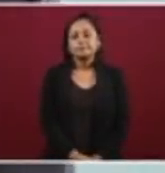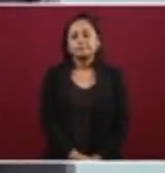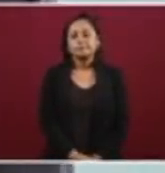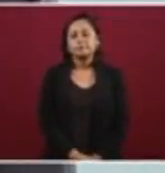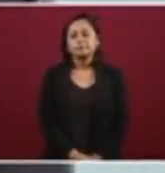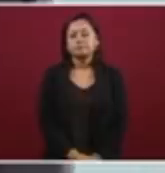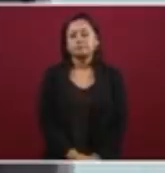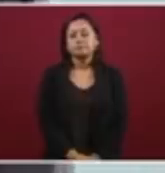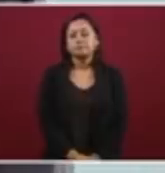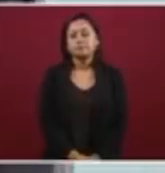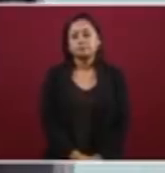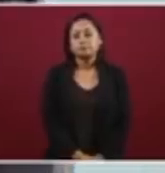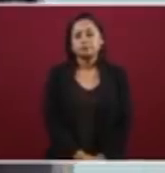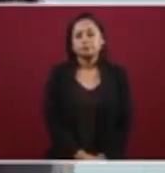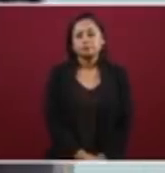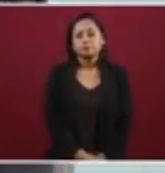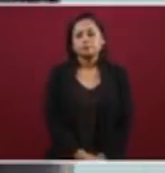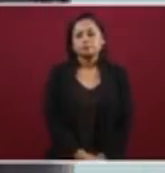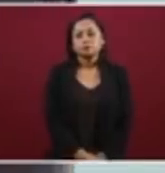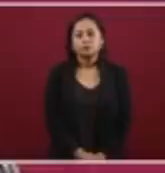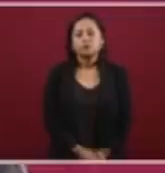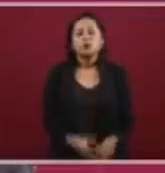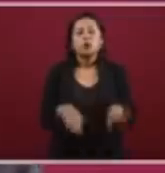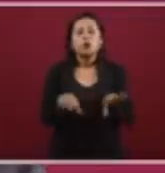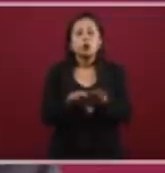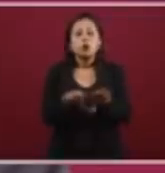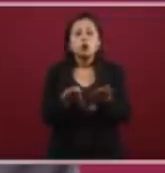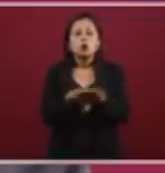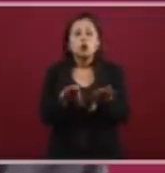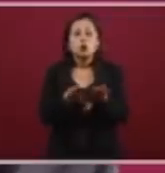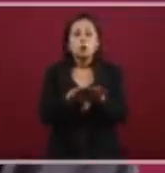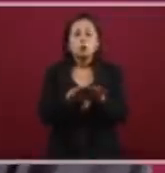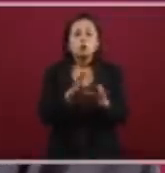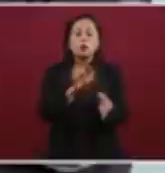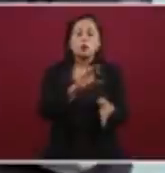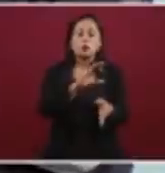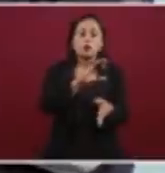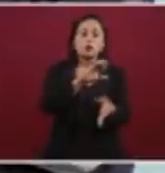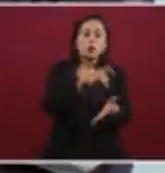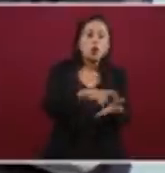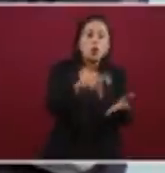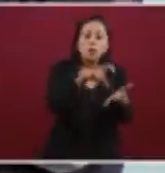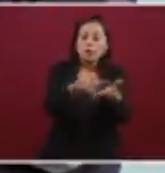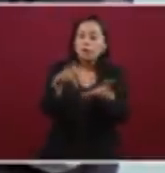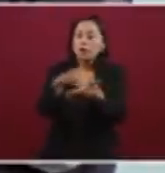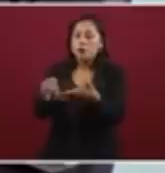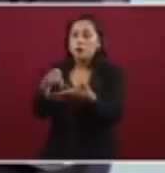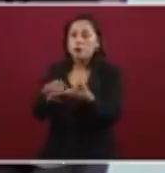este con proveedores favoritos